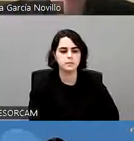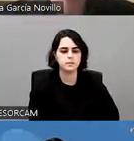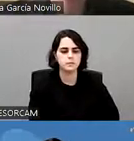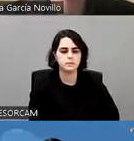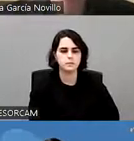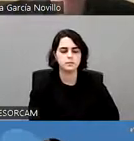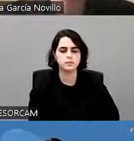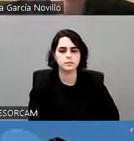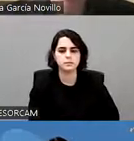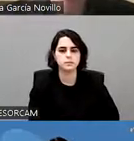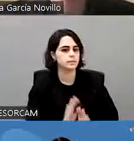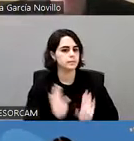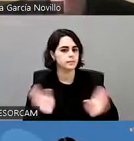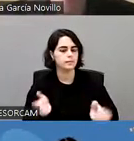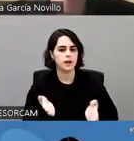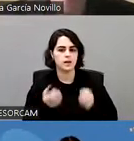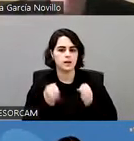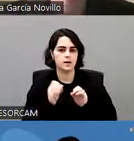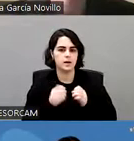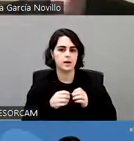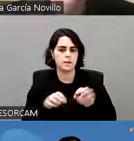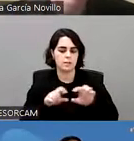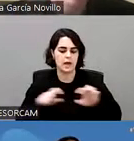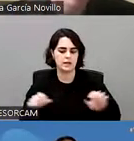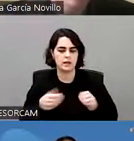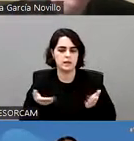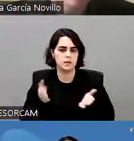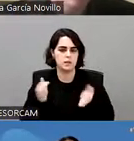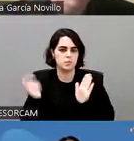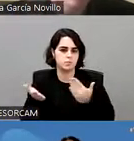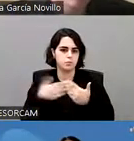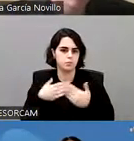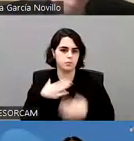Sí, nada, podéis cerrar el mensaje. Eso es, ahí ya está.